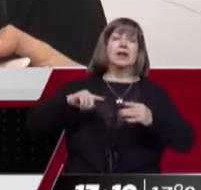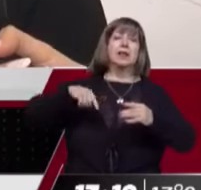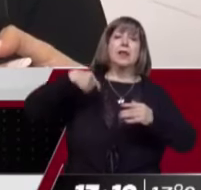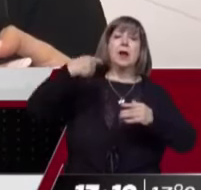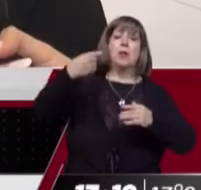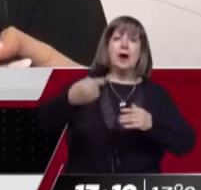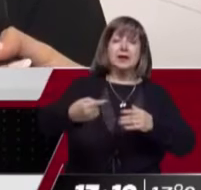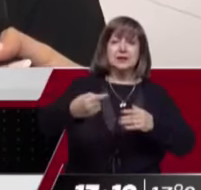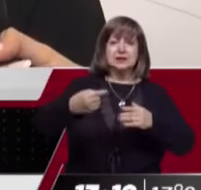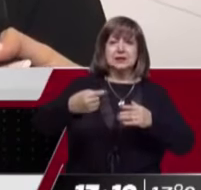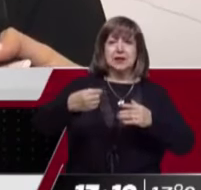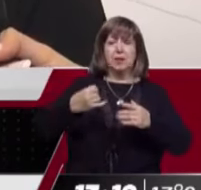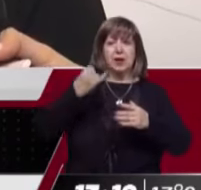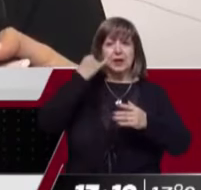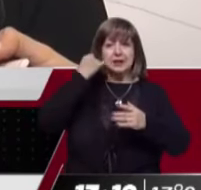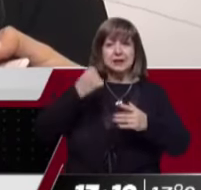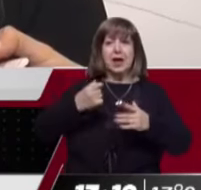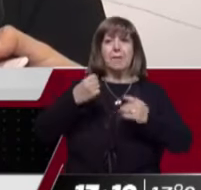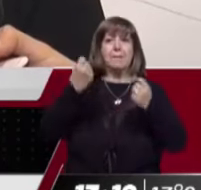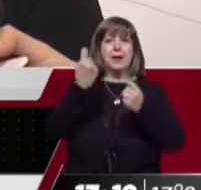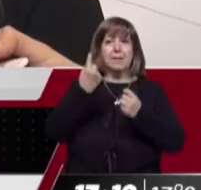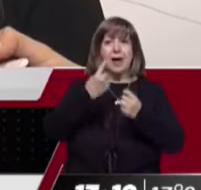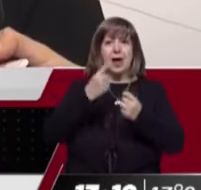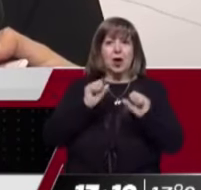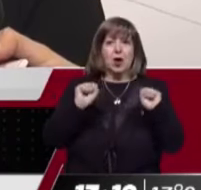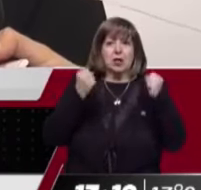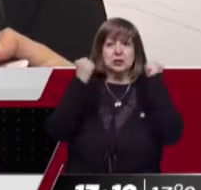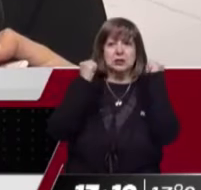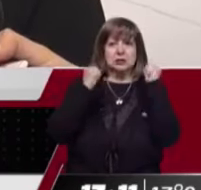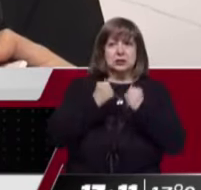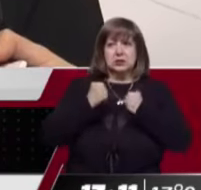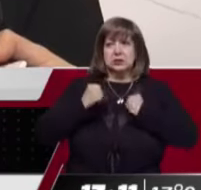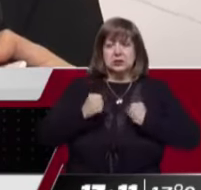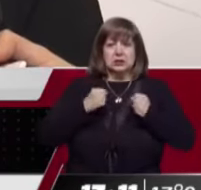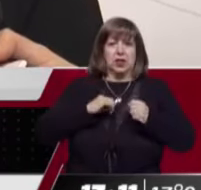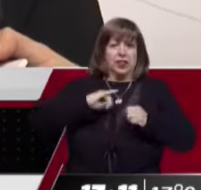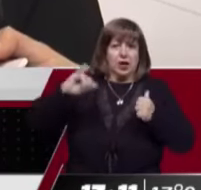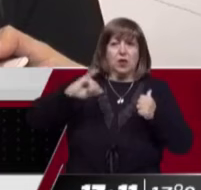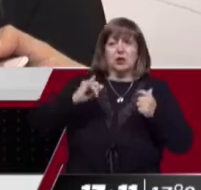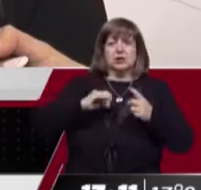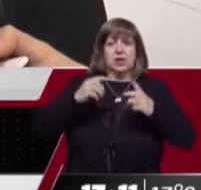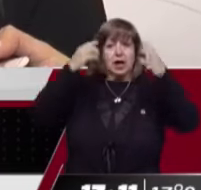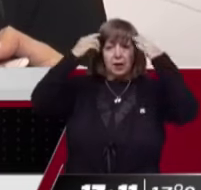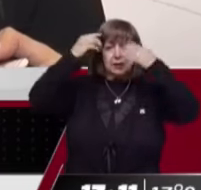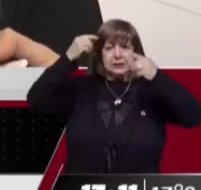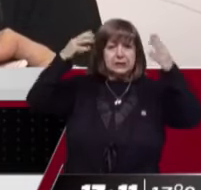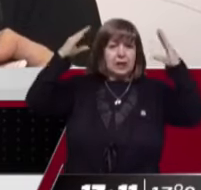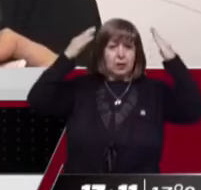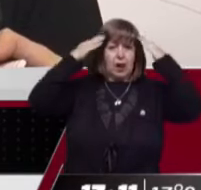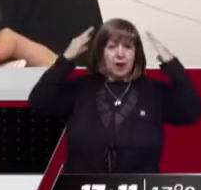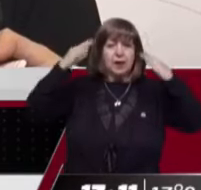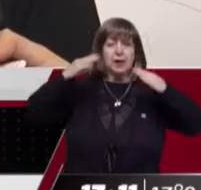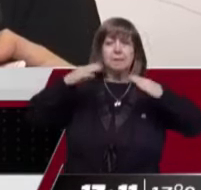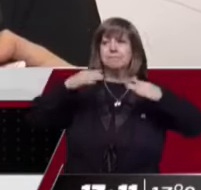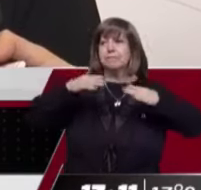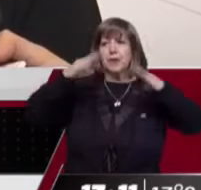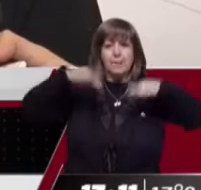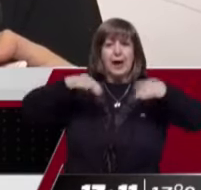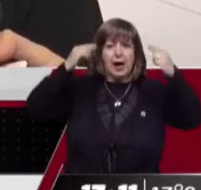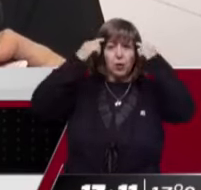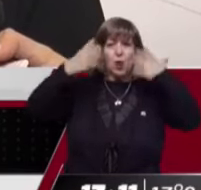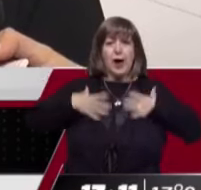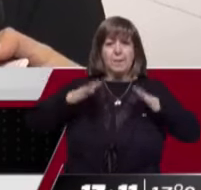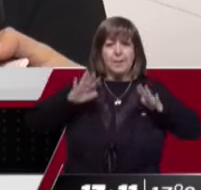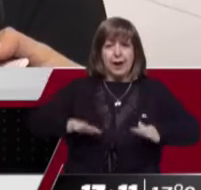la señora Macías saliera del trance que estaba denunciando, que es lo que se ha podido determinar cuando ella ya ha tenido